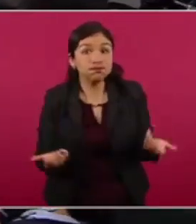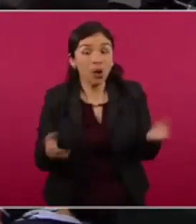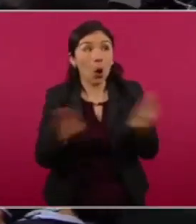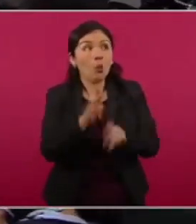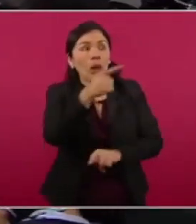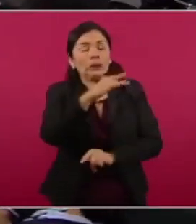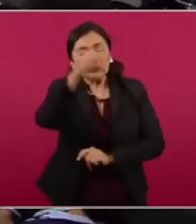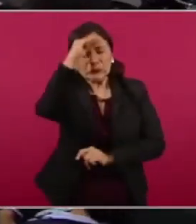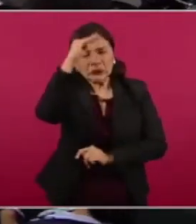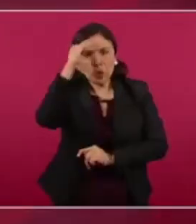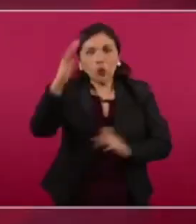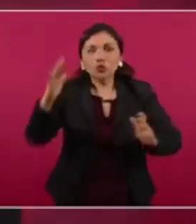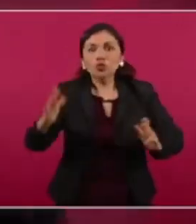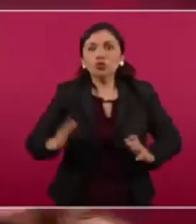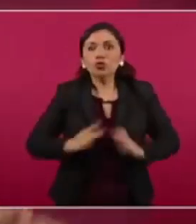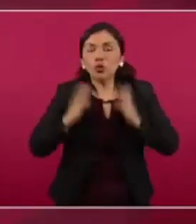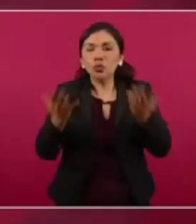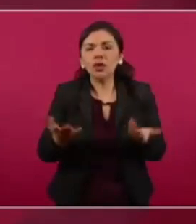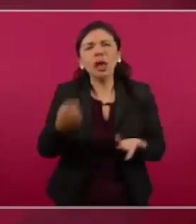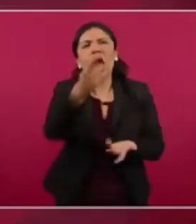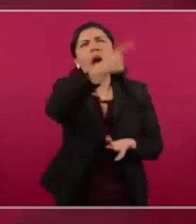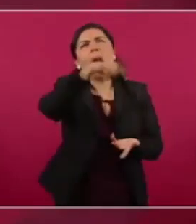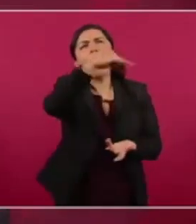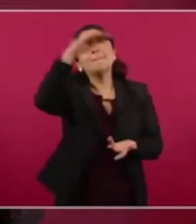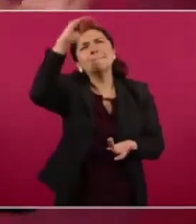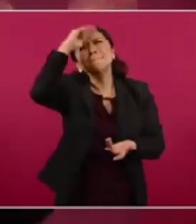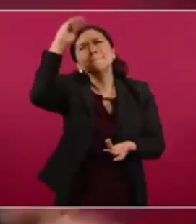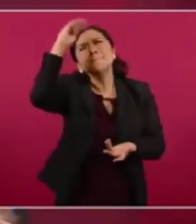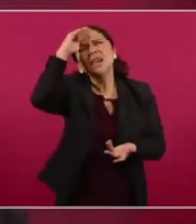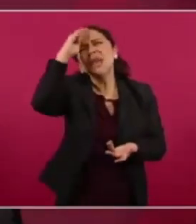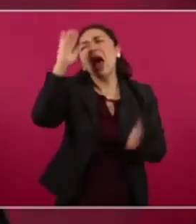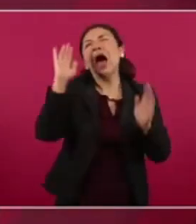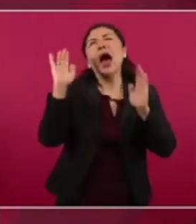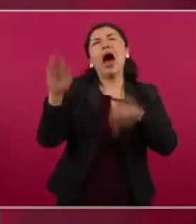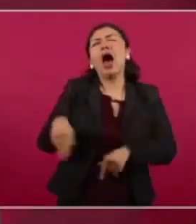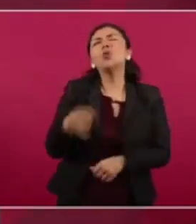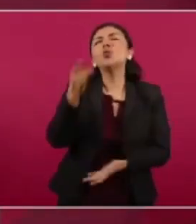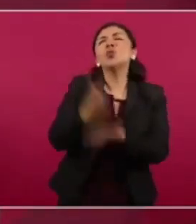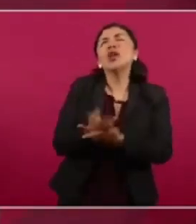sorpresivo. Pensaban que era retórica,